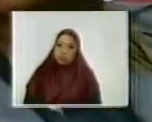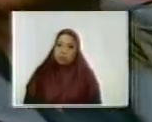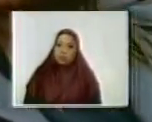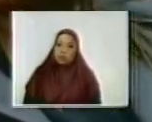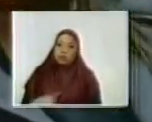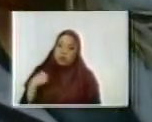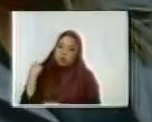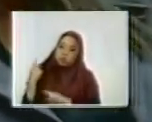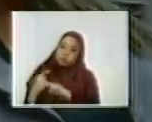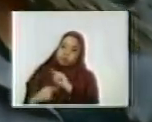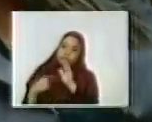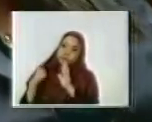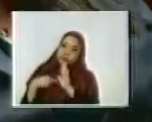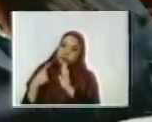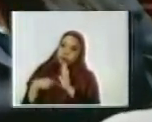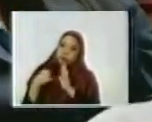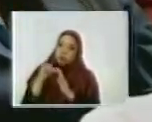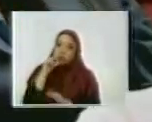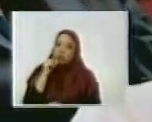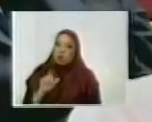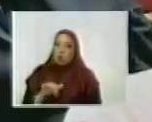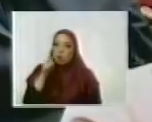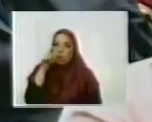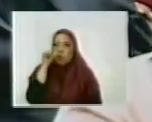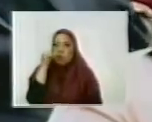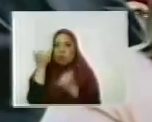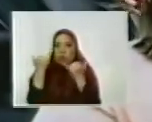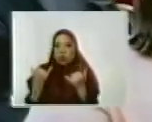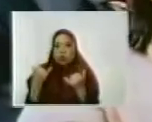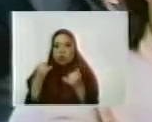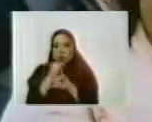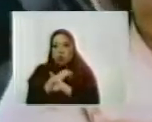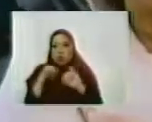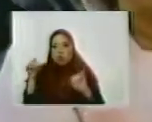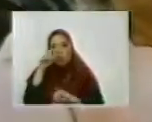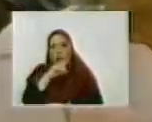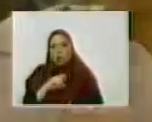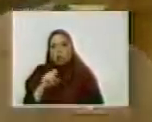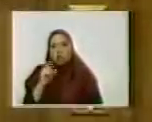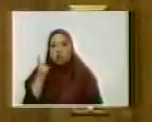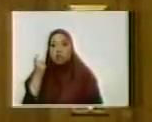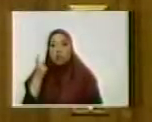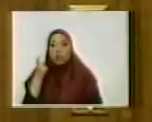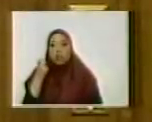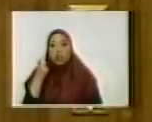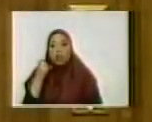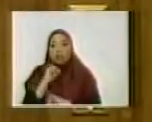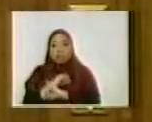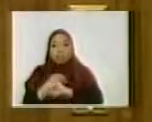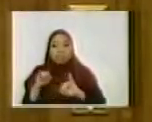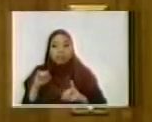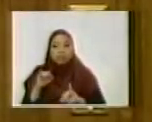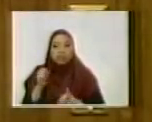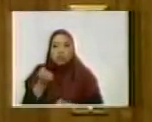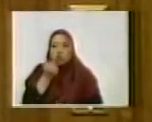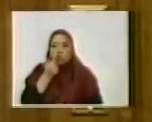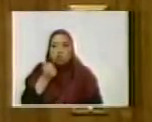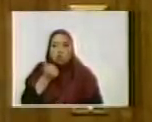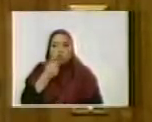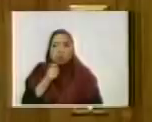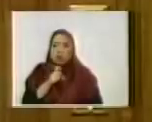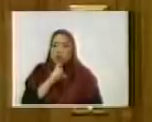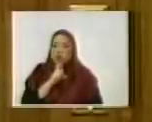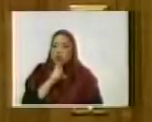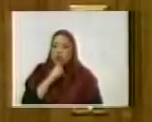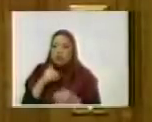y colocando en esas cosas. Está por concluir este año. Un año duro,